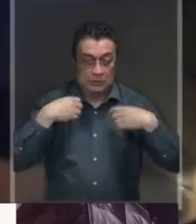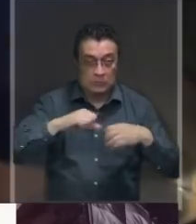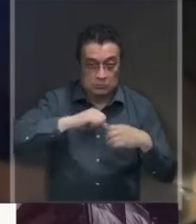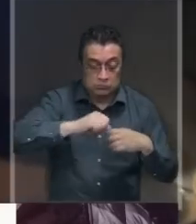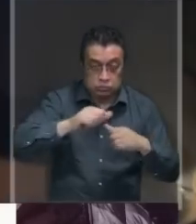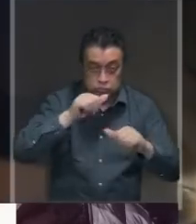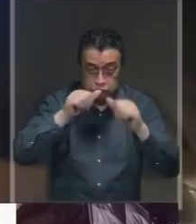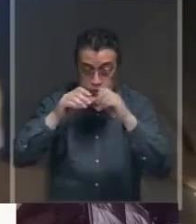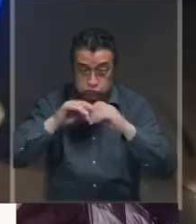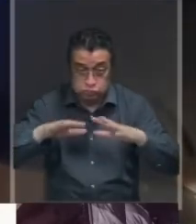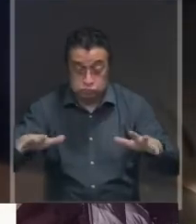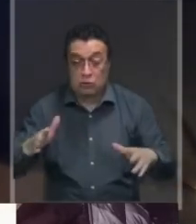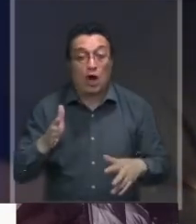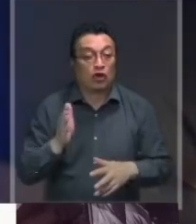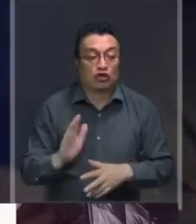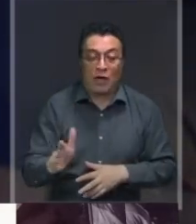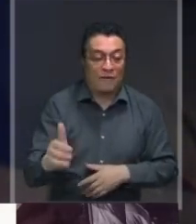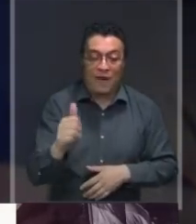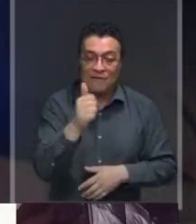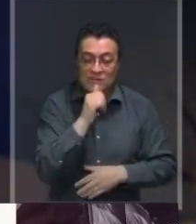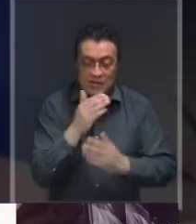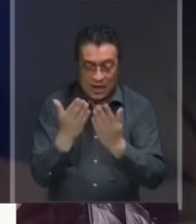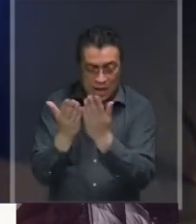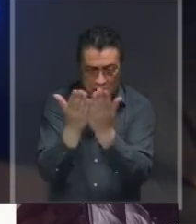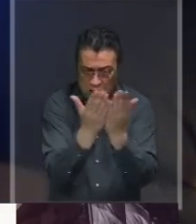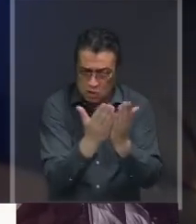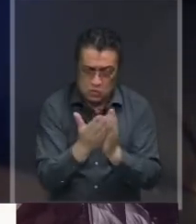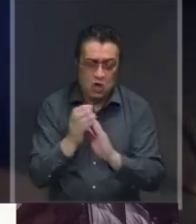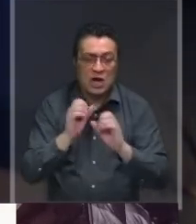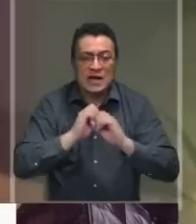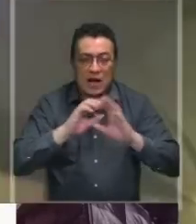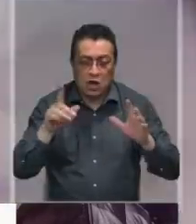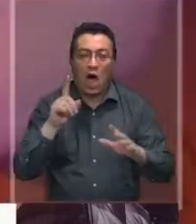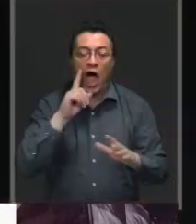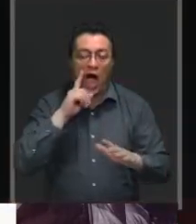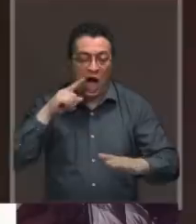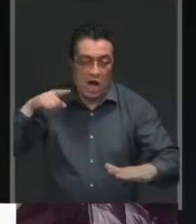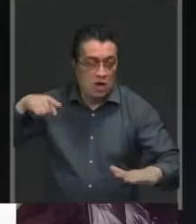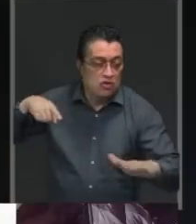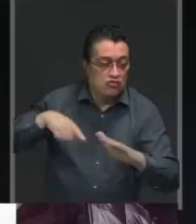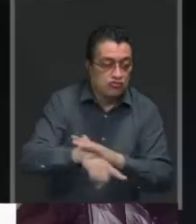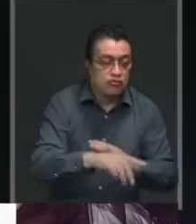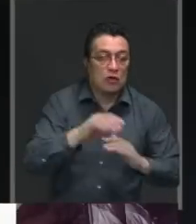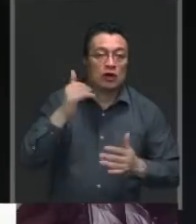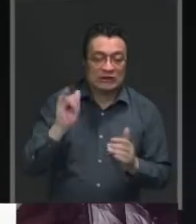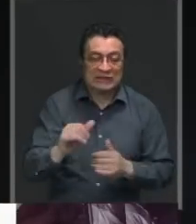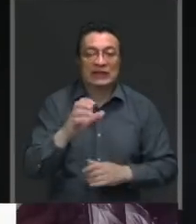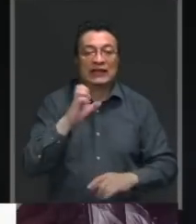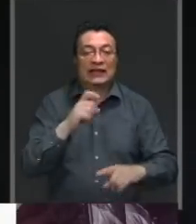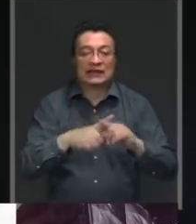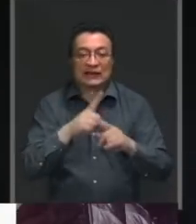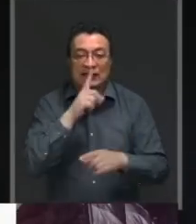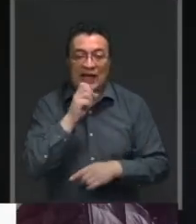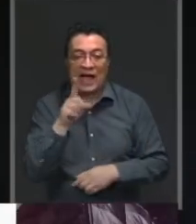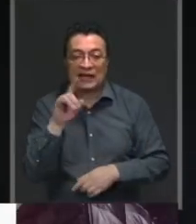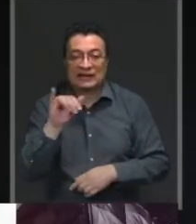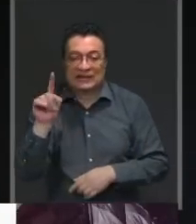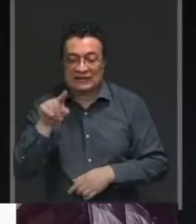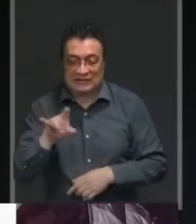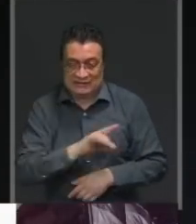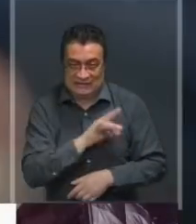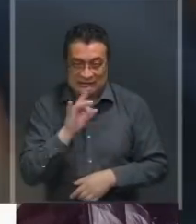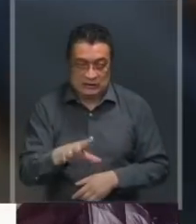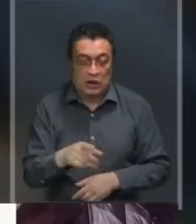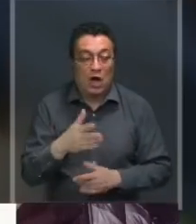de droga todavía no registran estudios concluyentes sobre la presencia y el uso de MDMA en Chile. Se está